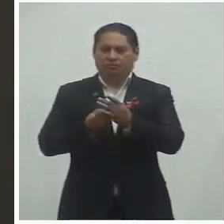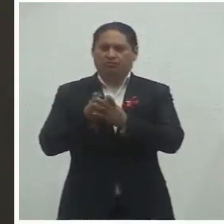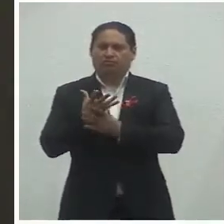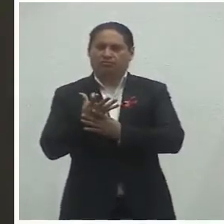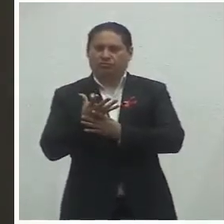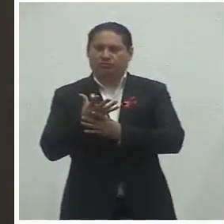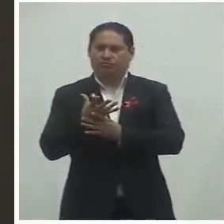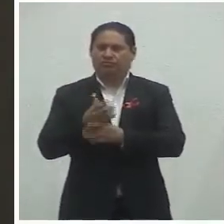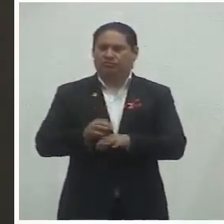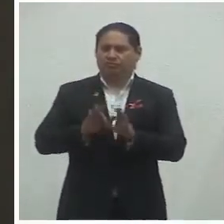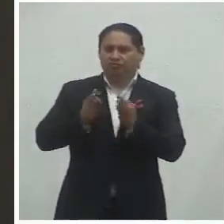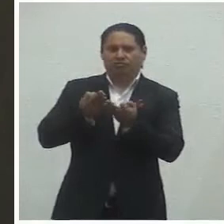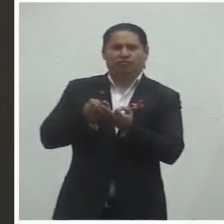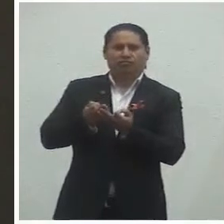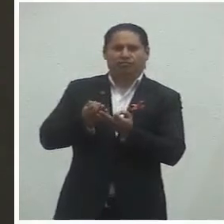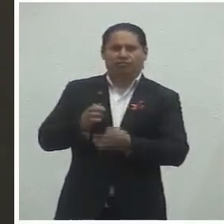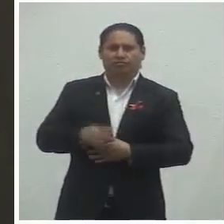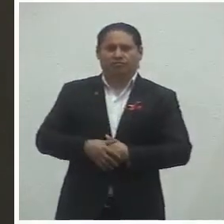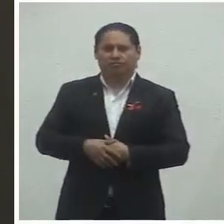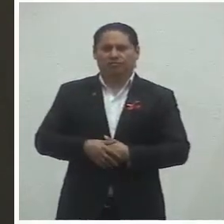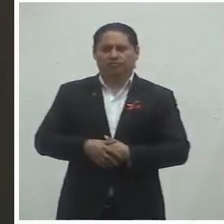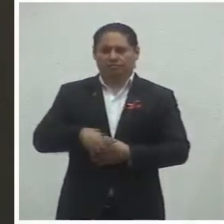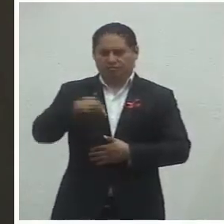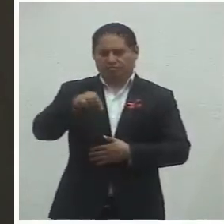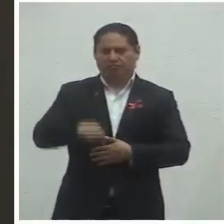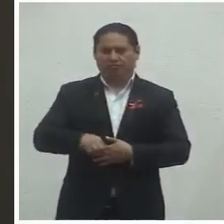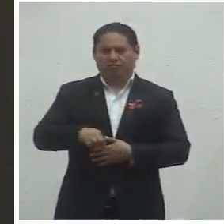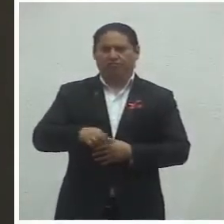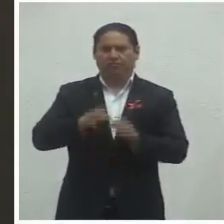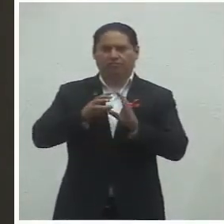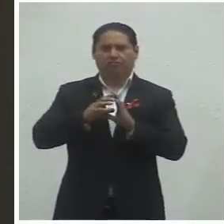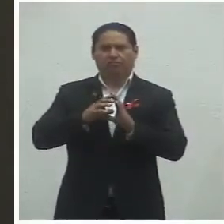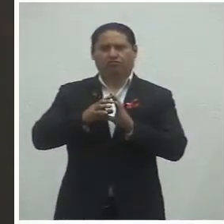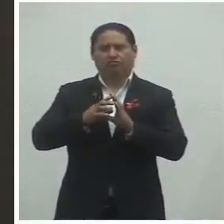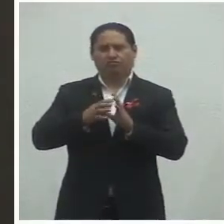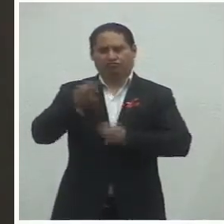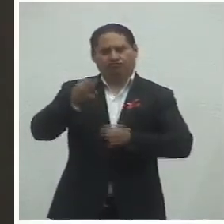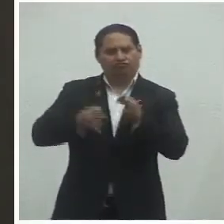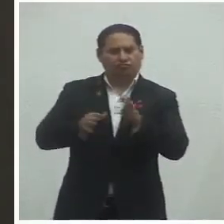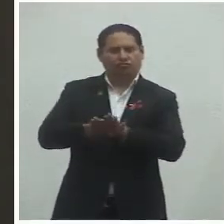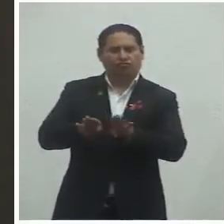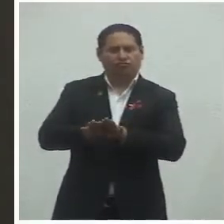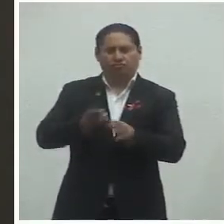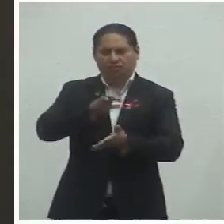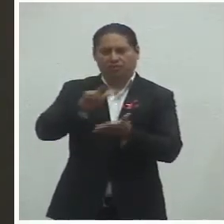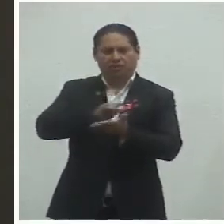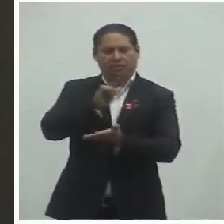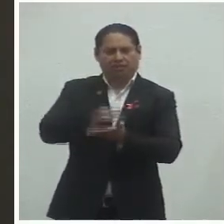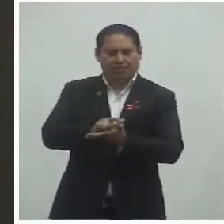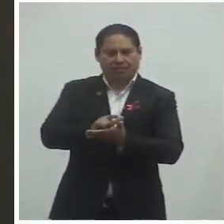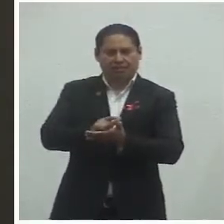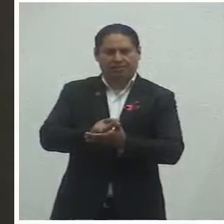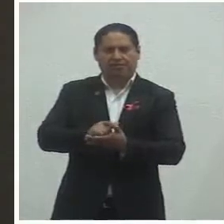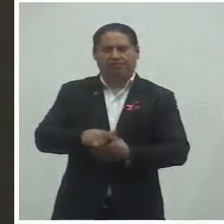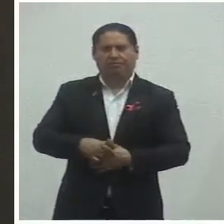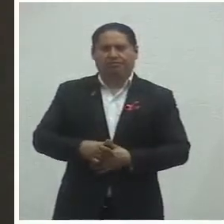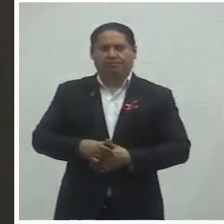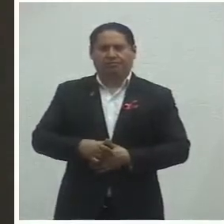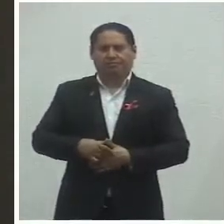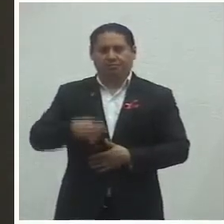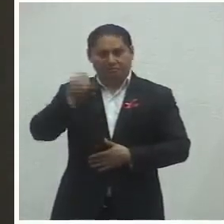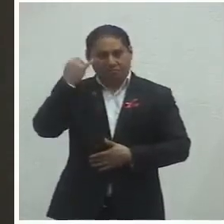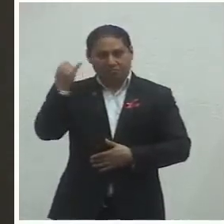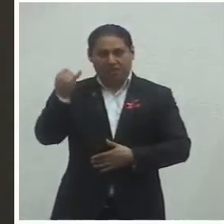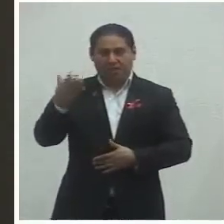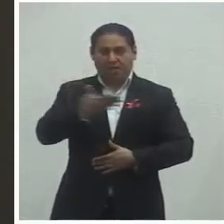es una nueva figura en nuestra legislación nacional. Con ella se pretende que la más alta